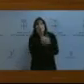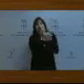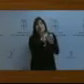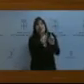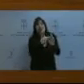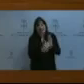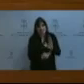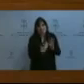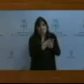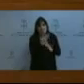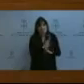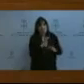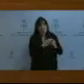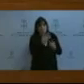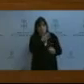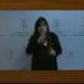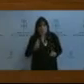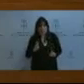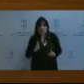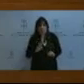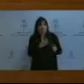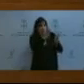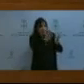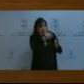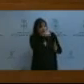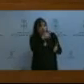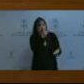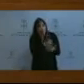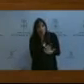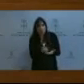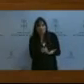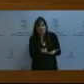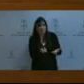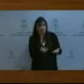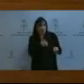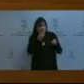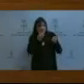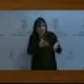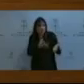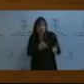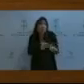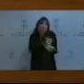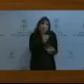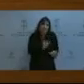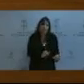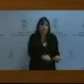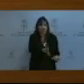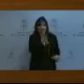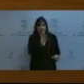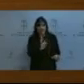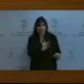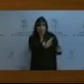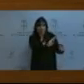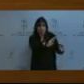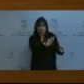la historia, con su historia, su manera de entender el tema del 0-3. No, oiga,